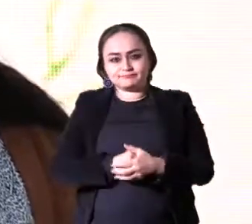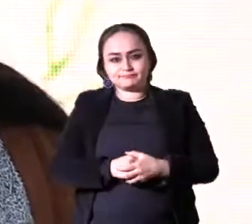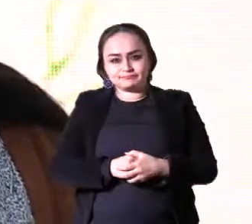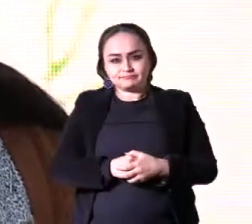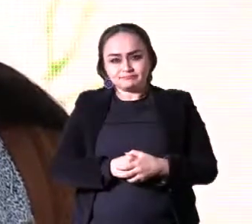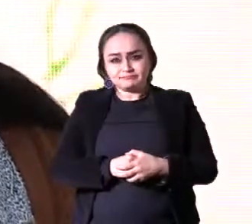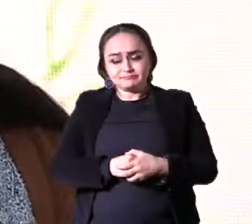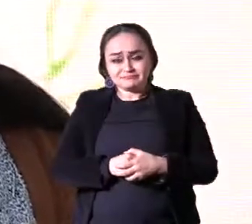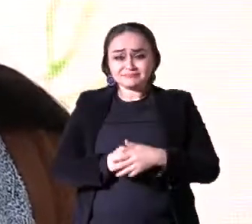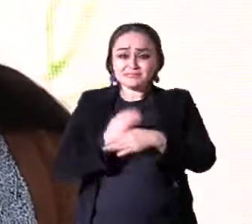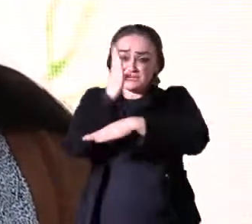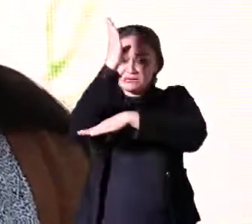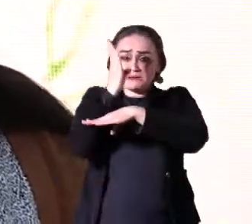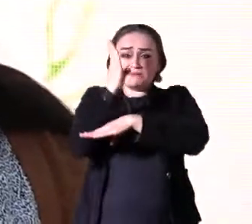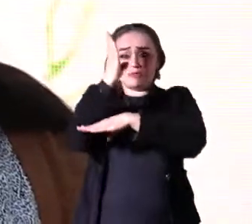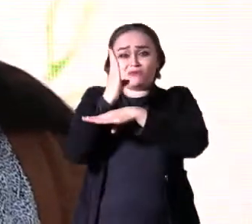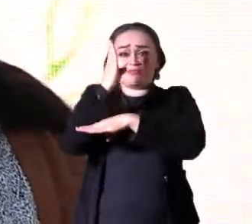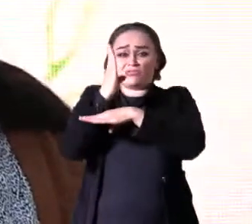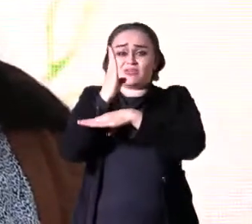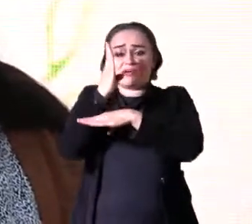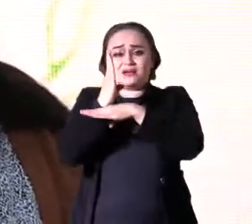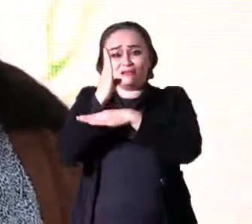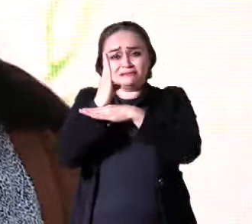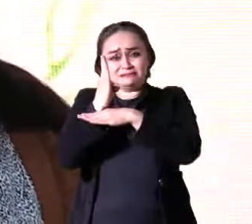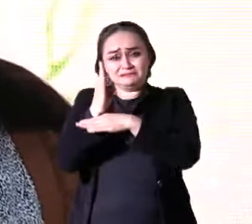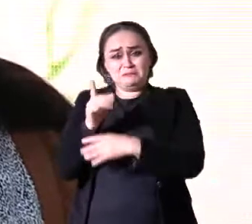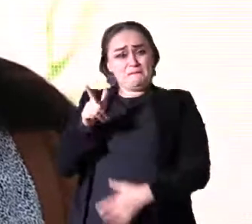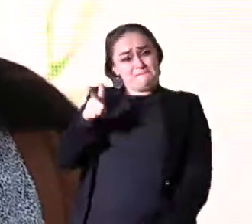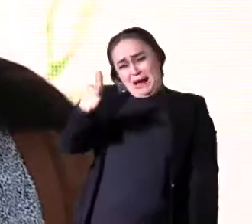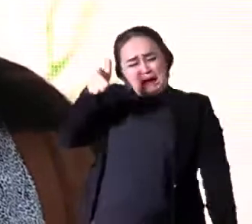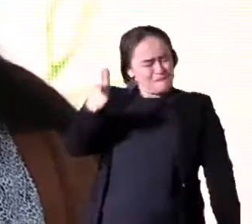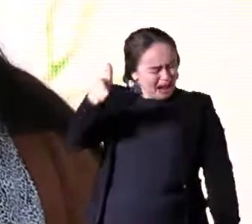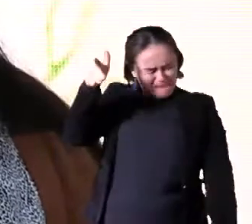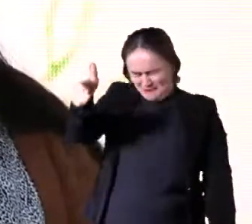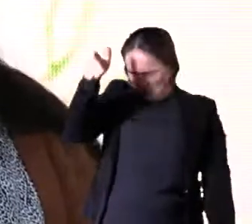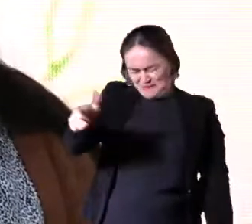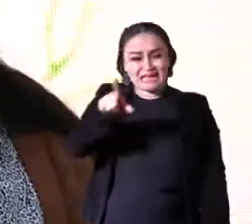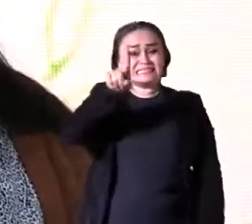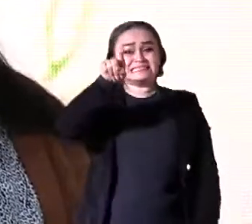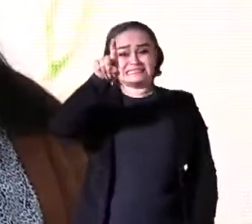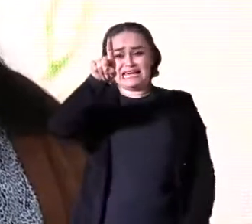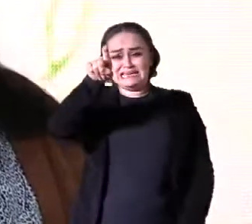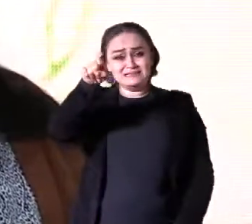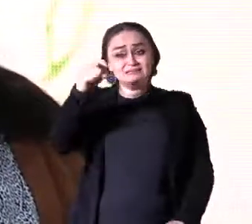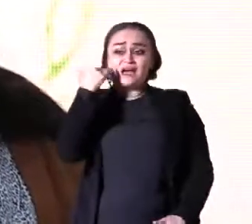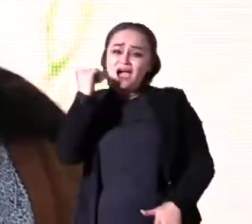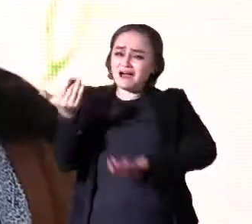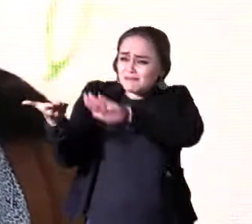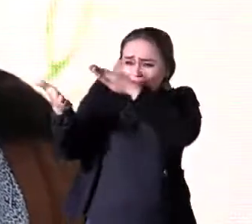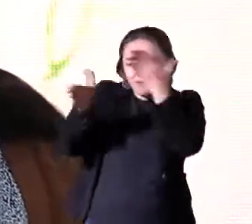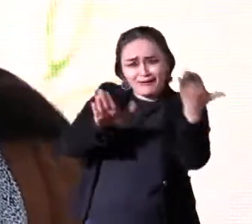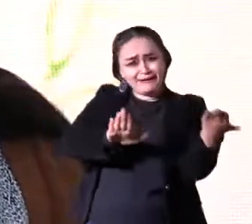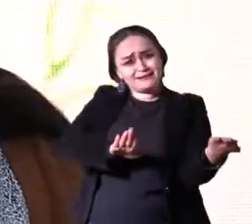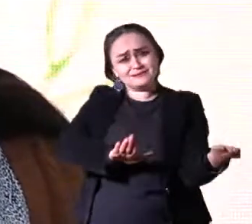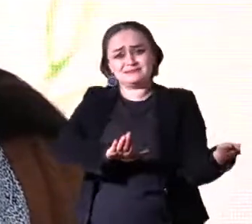al mediodía seis disparos acabaron con su vida